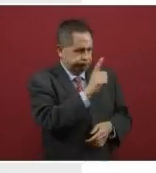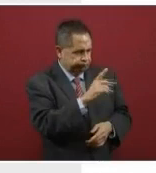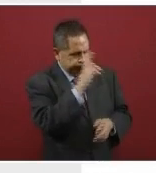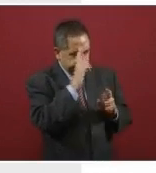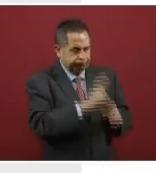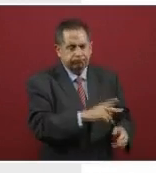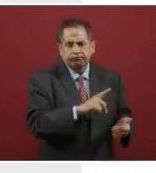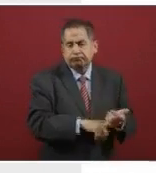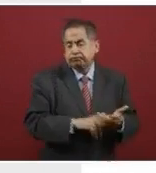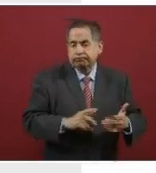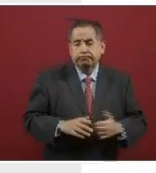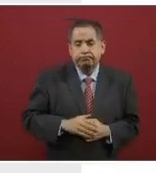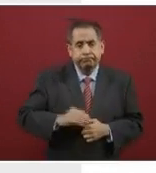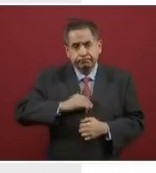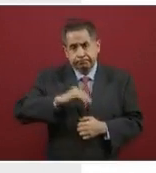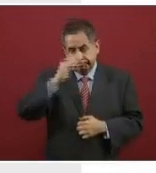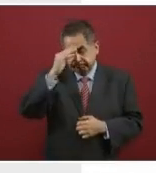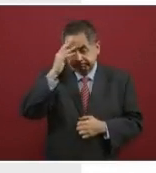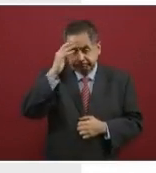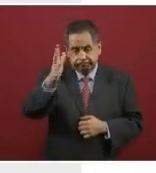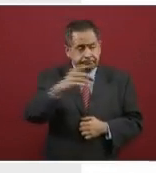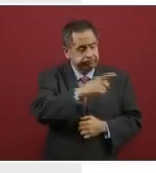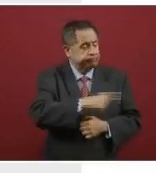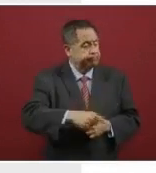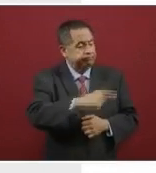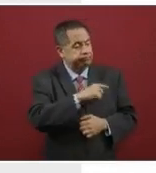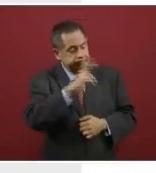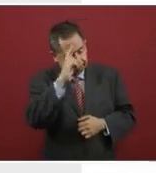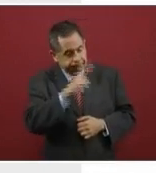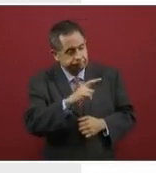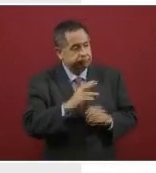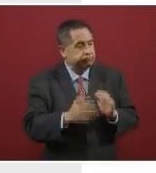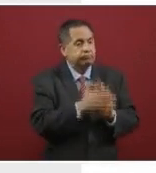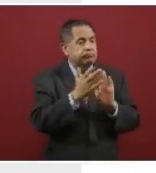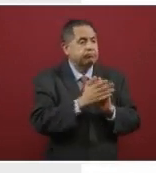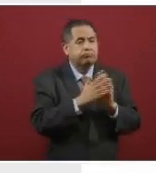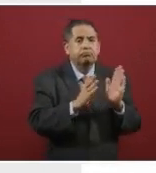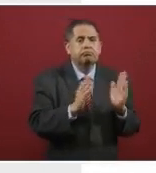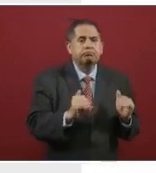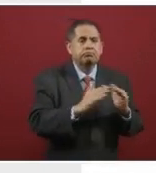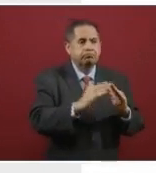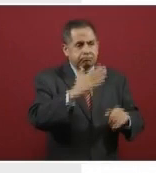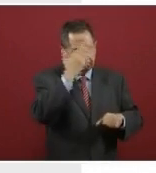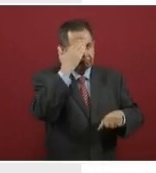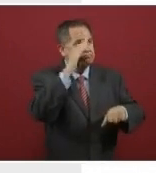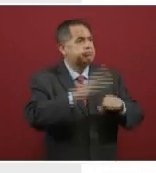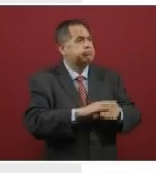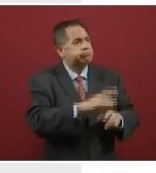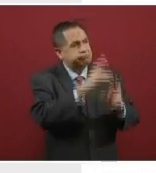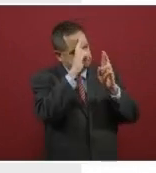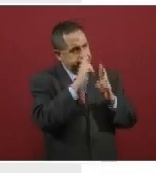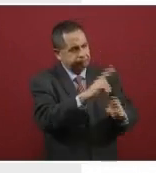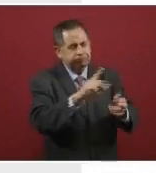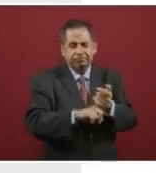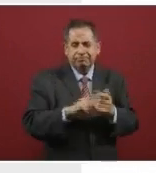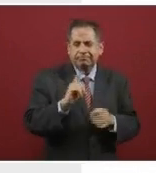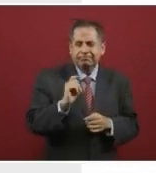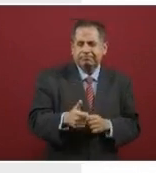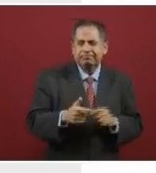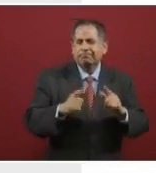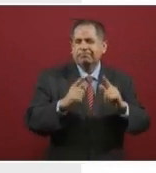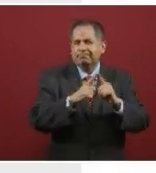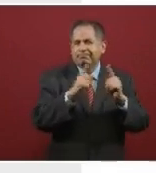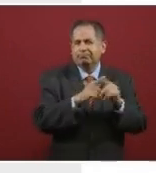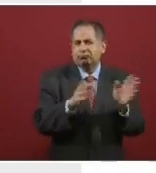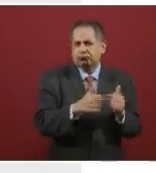familiares, se busca destinar para que se construya un memorial y que los familiares, sobre todo aquellos que no